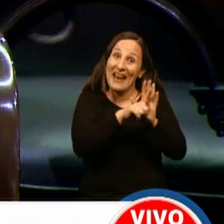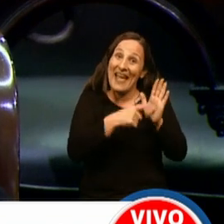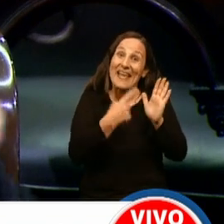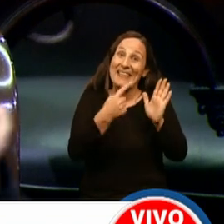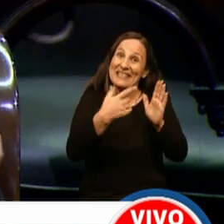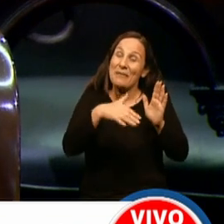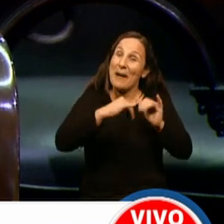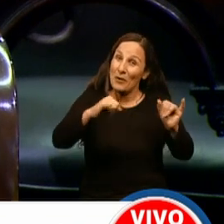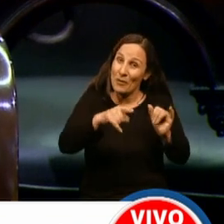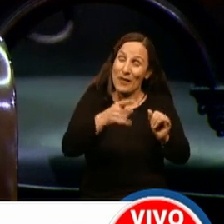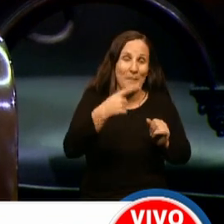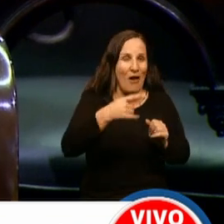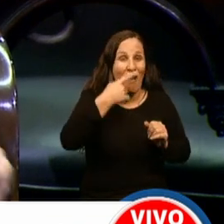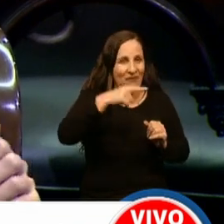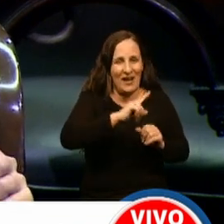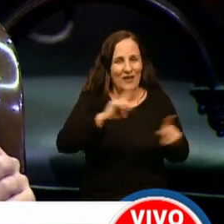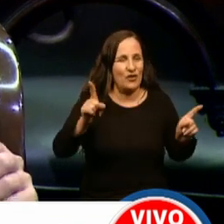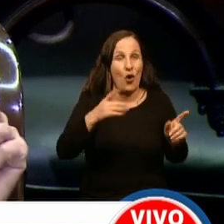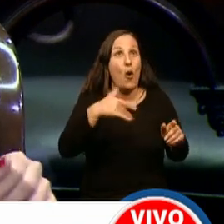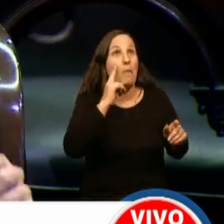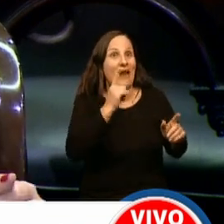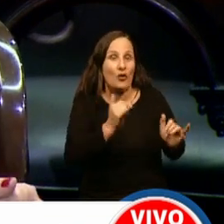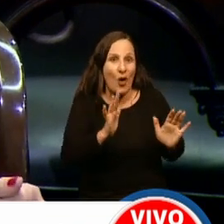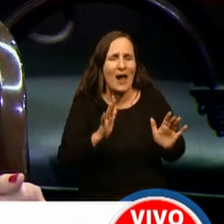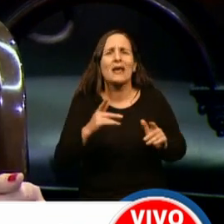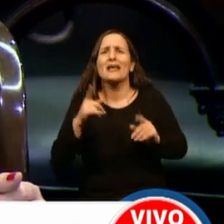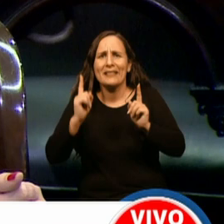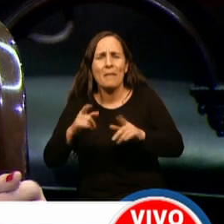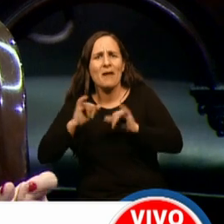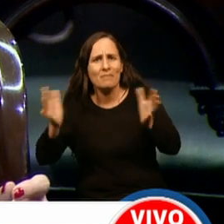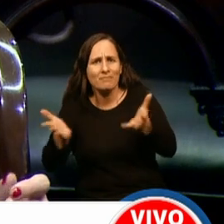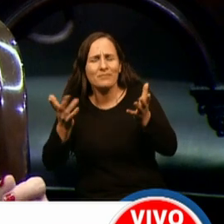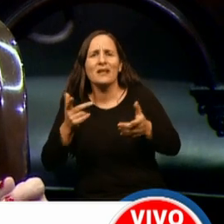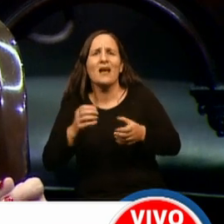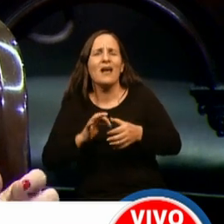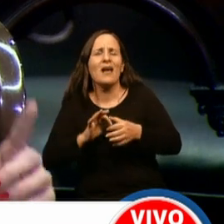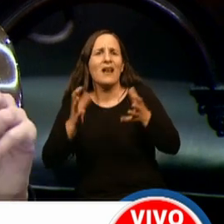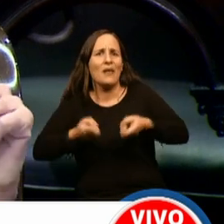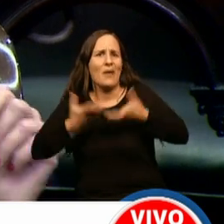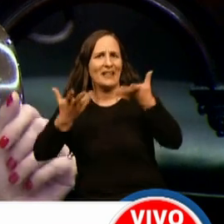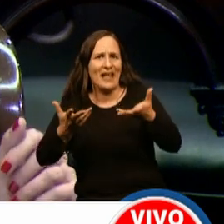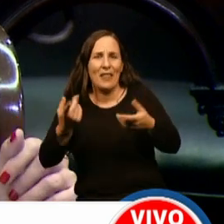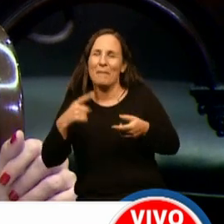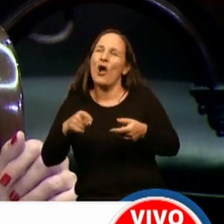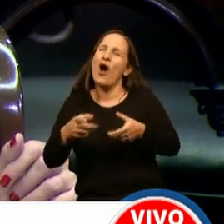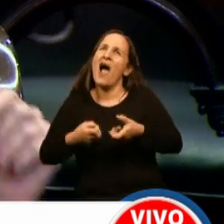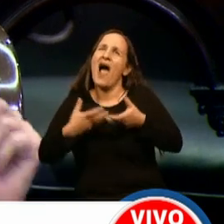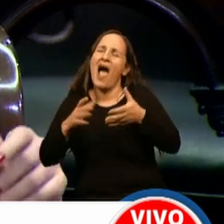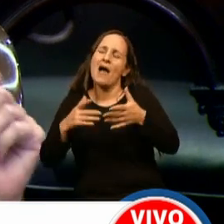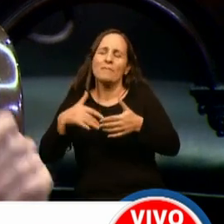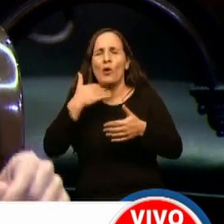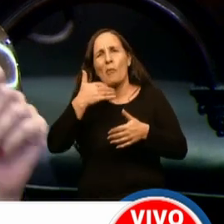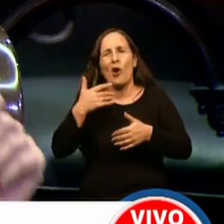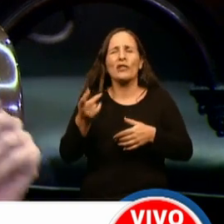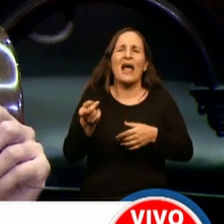ley que va a promover y no lo va a hacer o va a estar en riesgo y la libertad de expresión pero no estoy dispuesta a ceder la libertad de expresión a